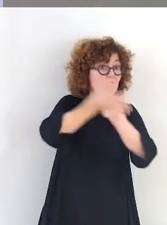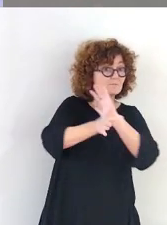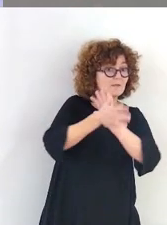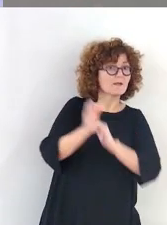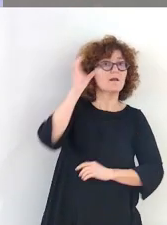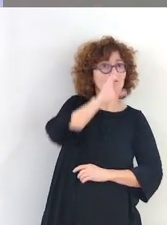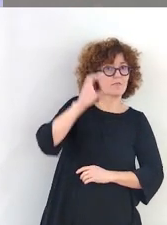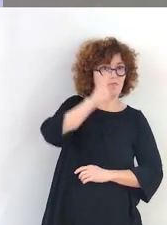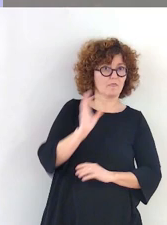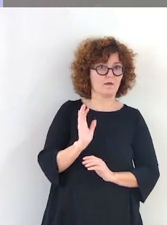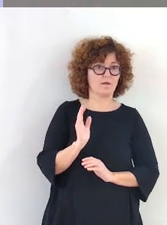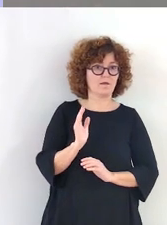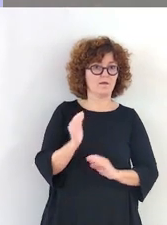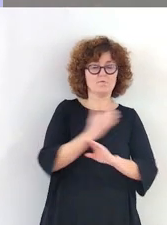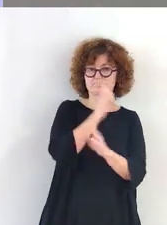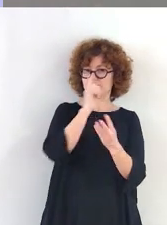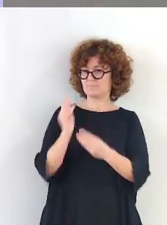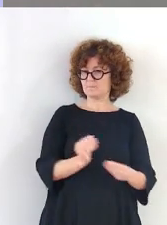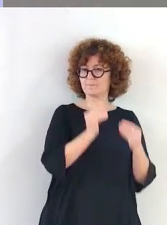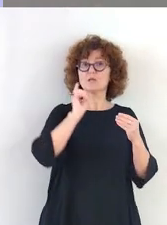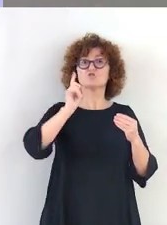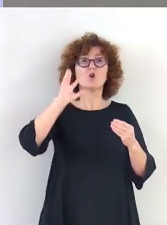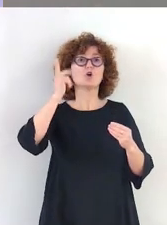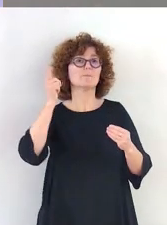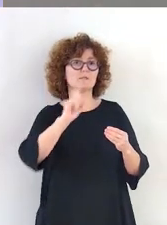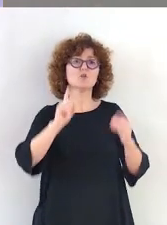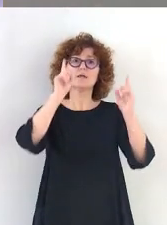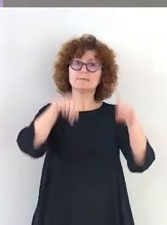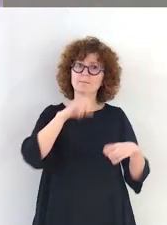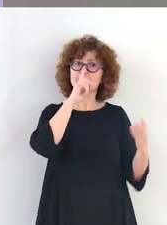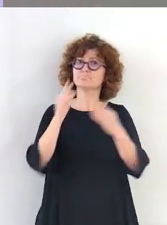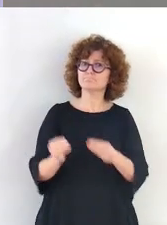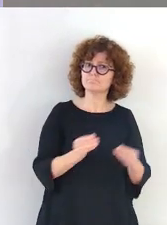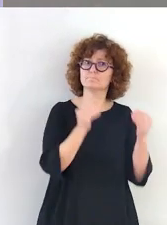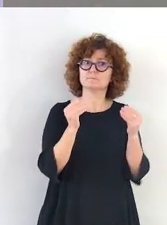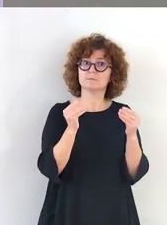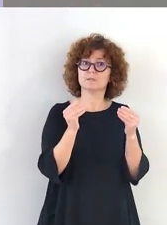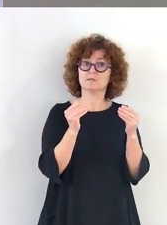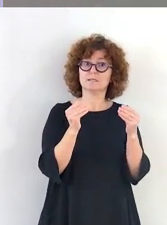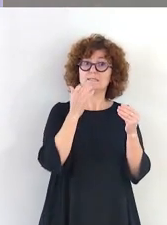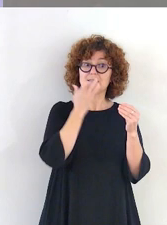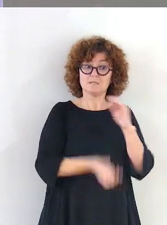predicciones que no solamente nos van a predecir los eventos climáticos pero también nos ayudan a predecir qué desplazamiento vamos a